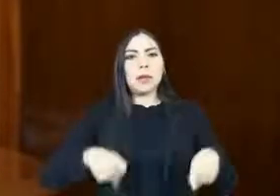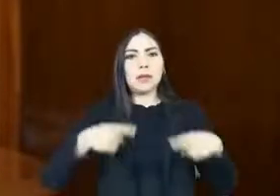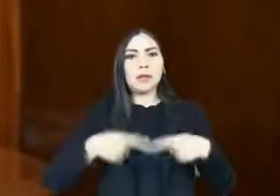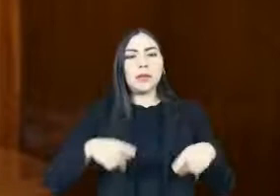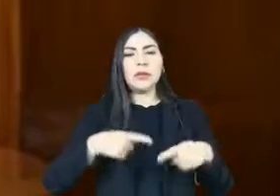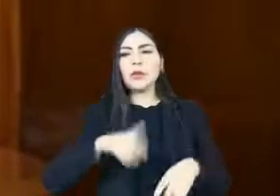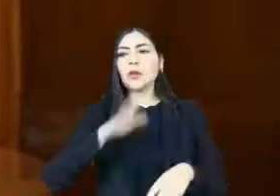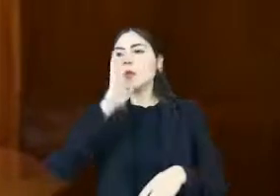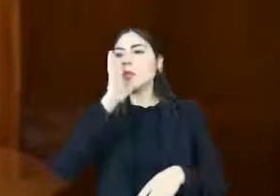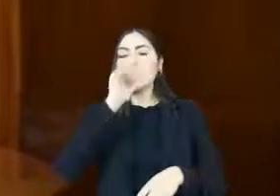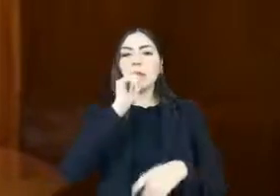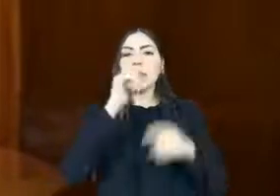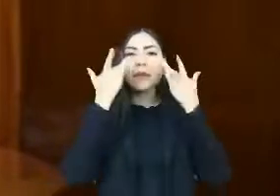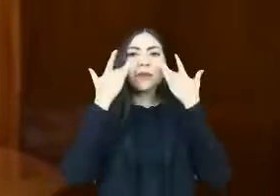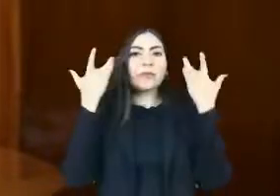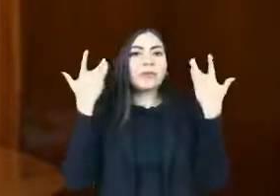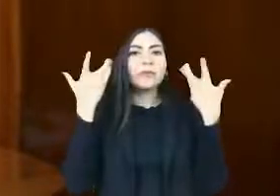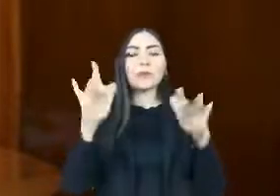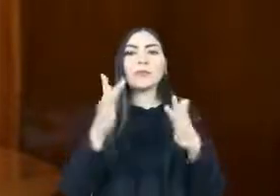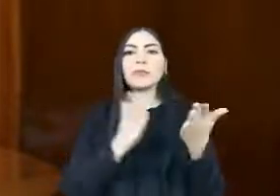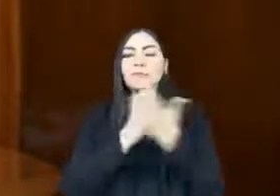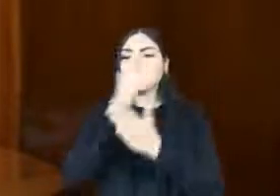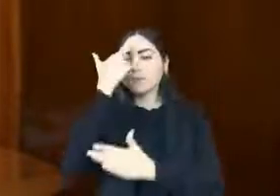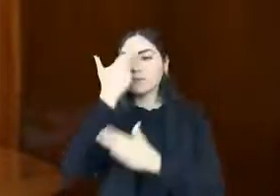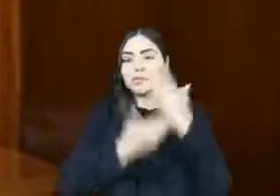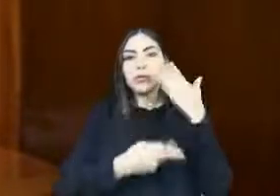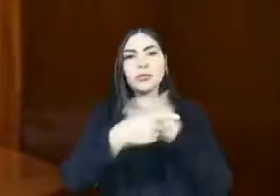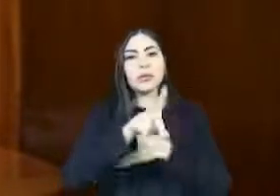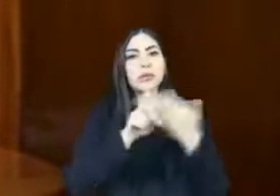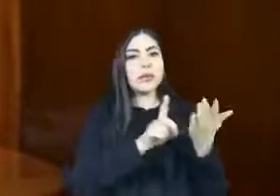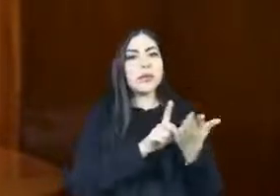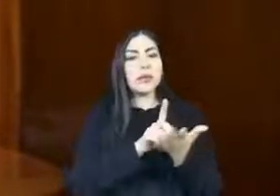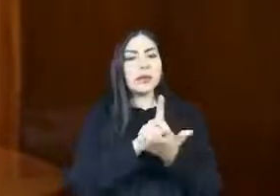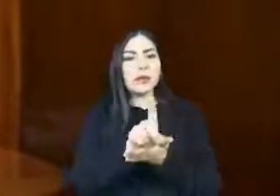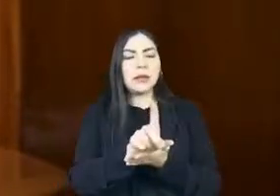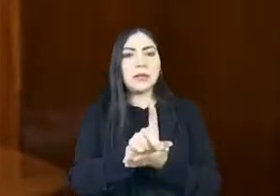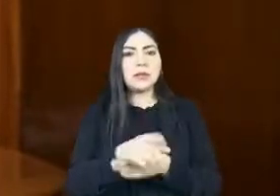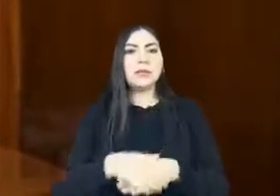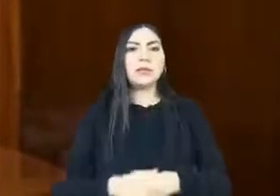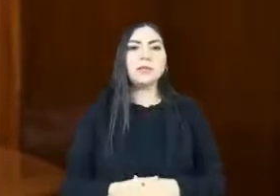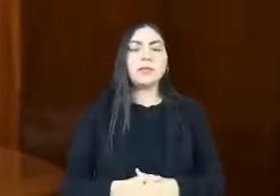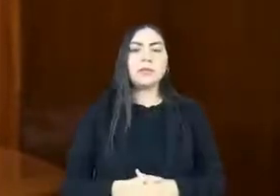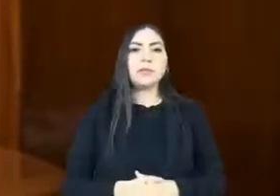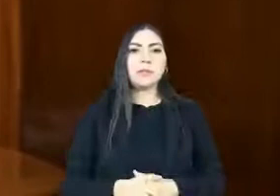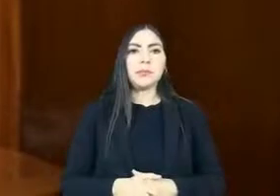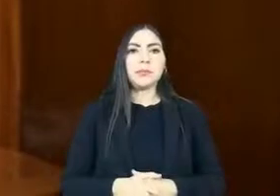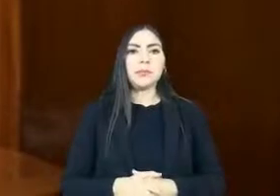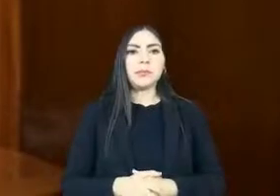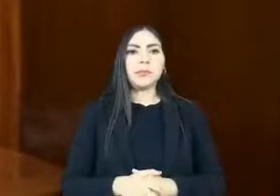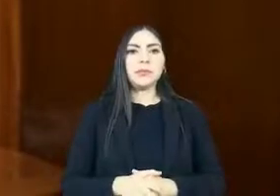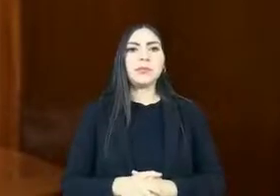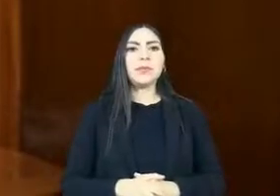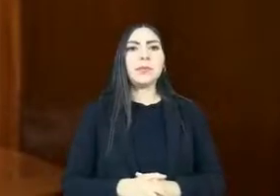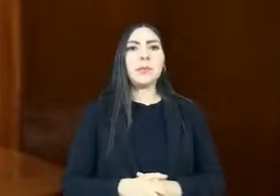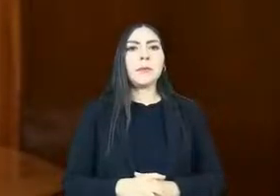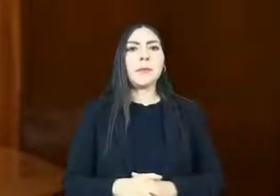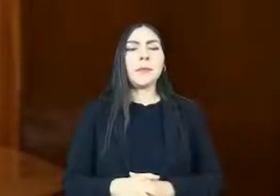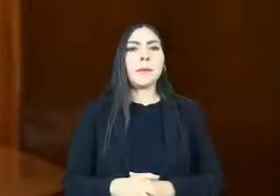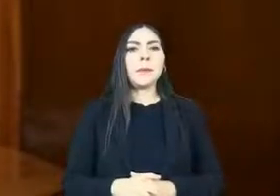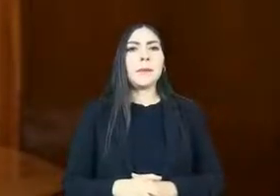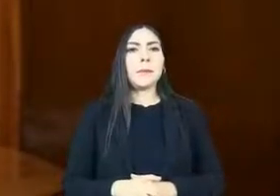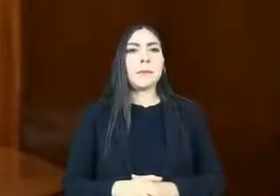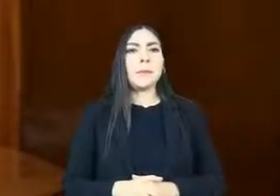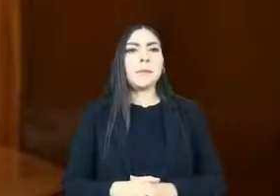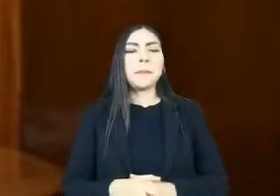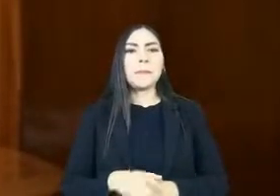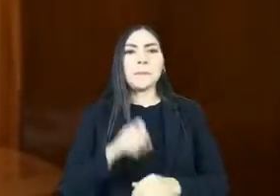y renunciables inviolables inalienables y imprescriptibles de acuerdo con este